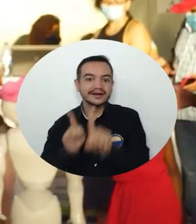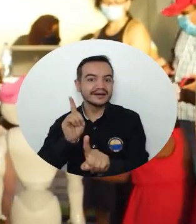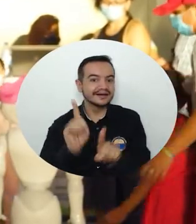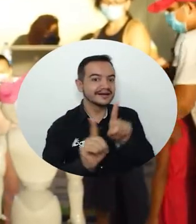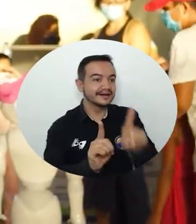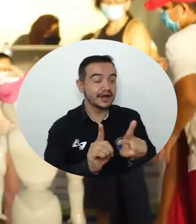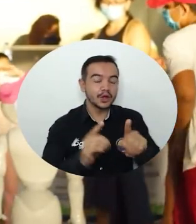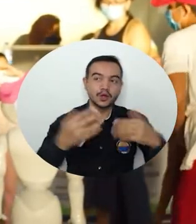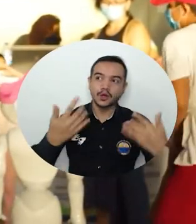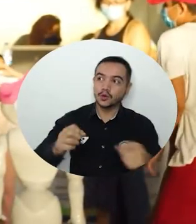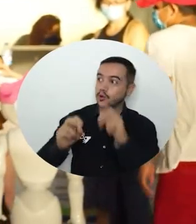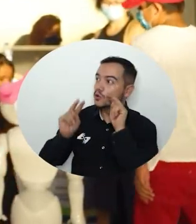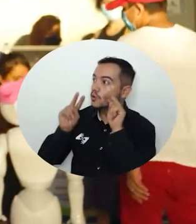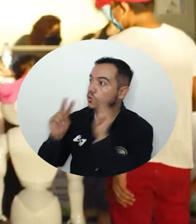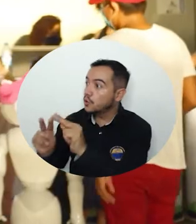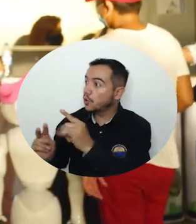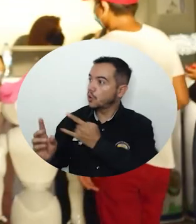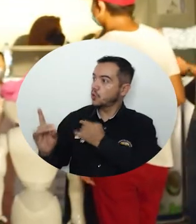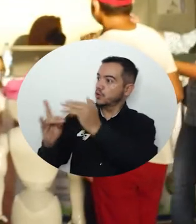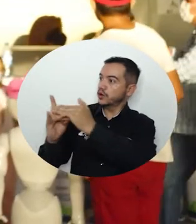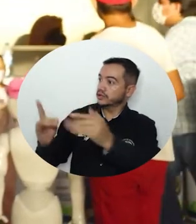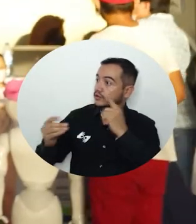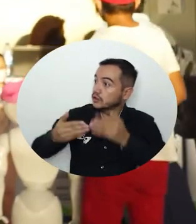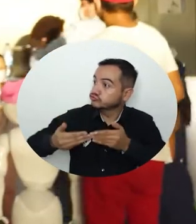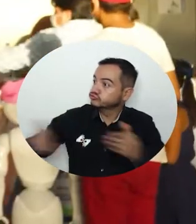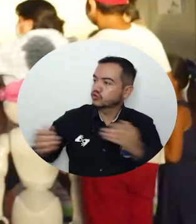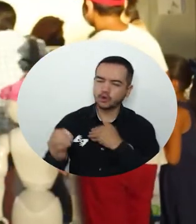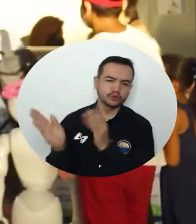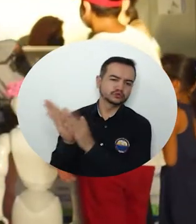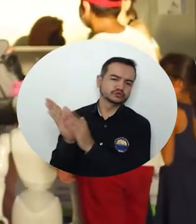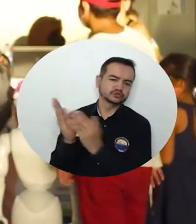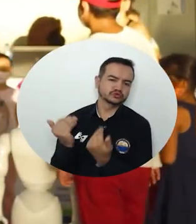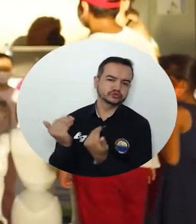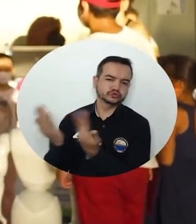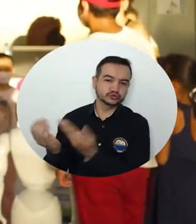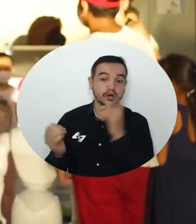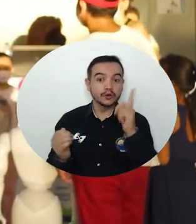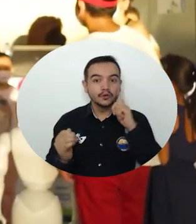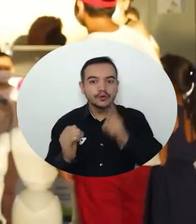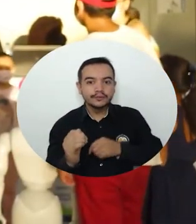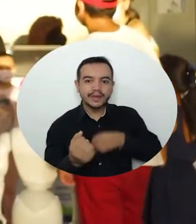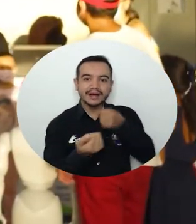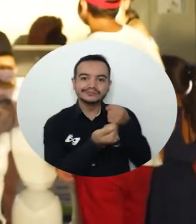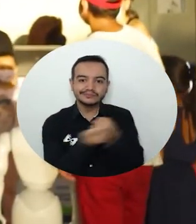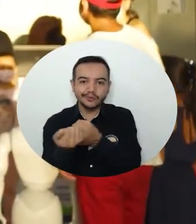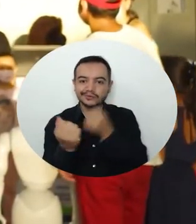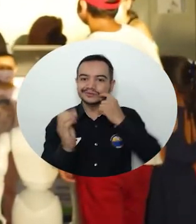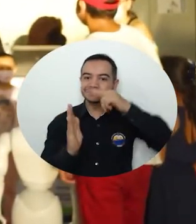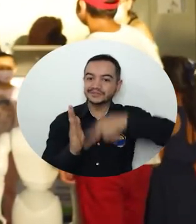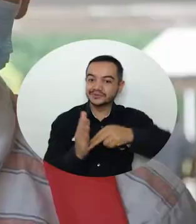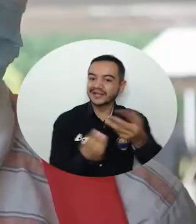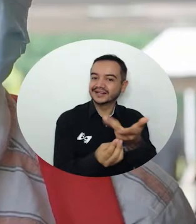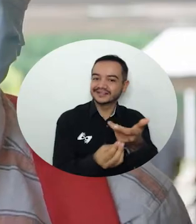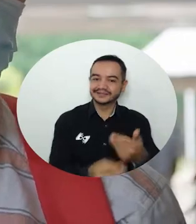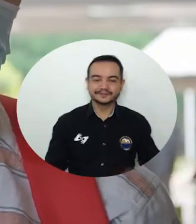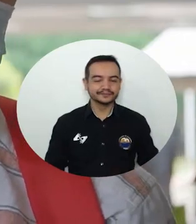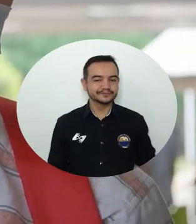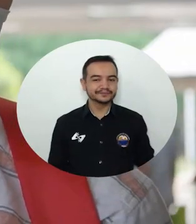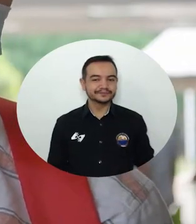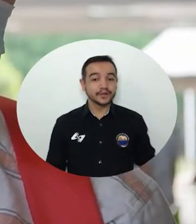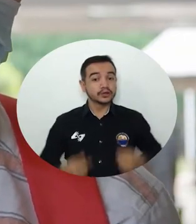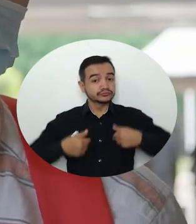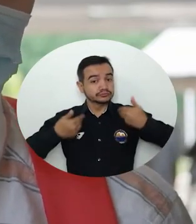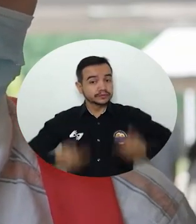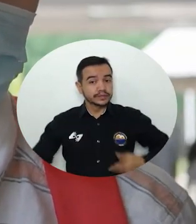el compromiso de Uni Magdalena por mantener y proyectar este gran evento para la promoción de la lectura y el arte. Yo soy